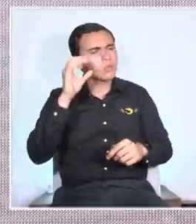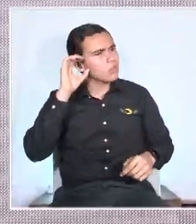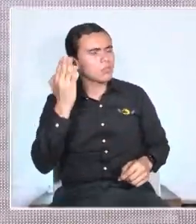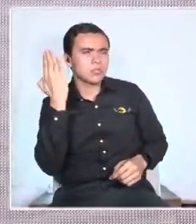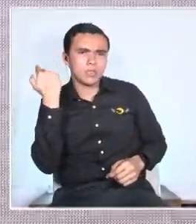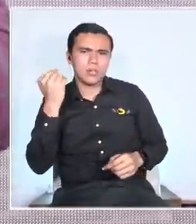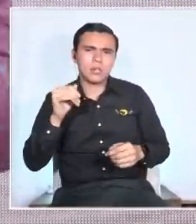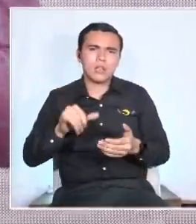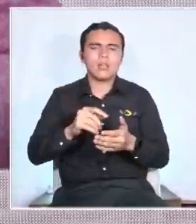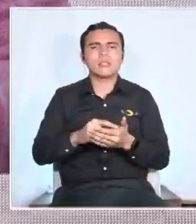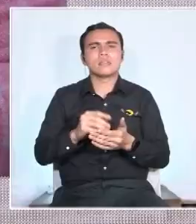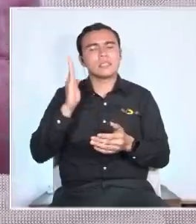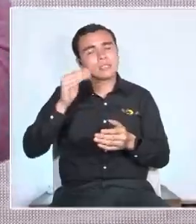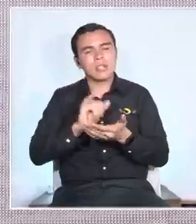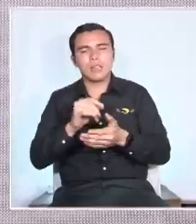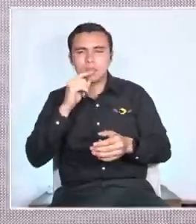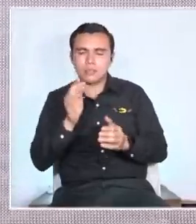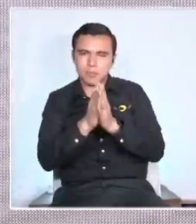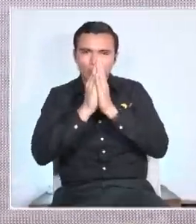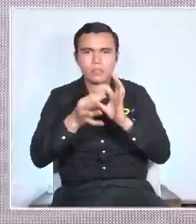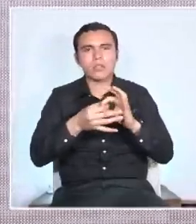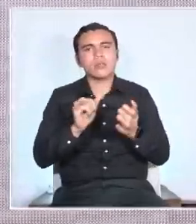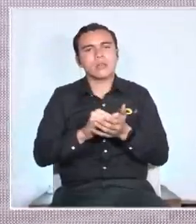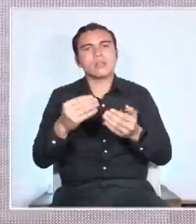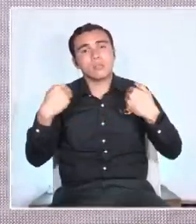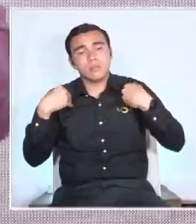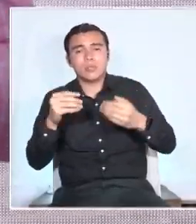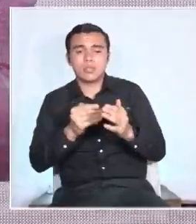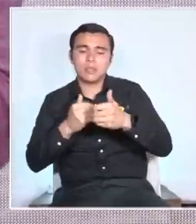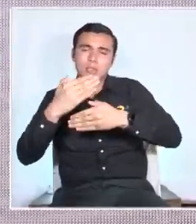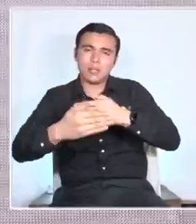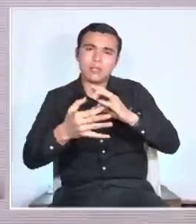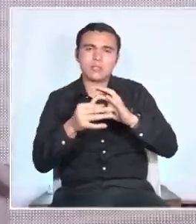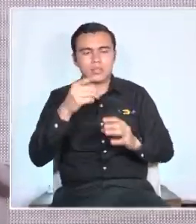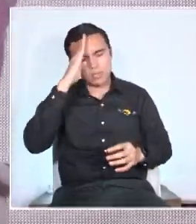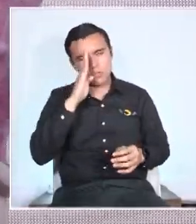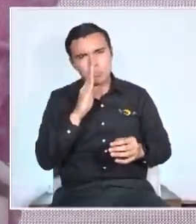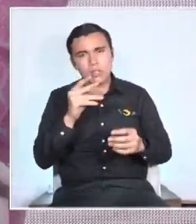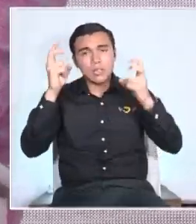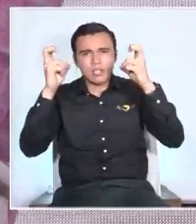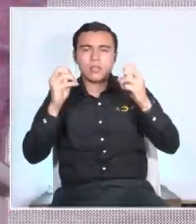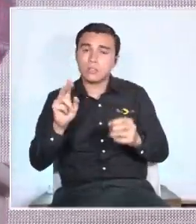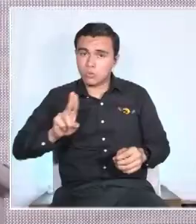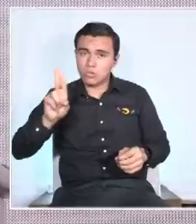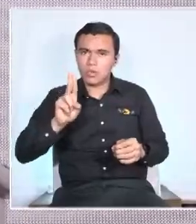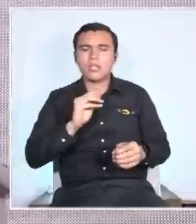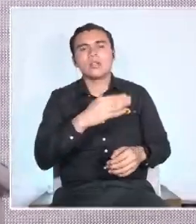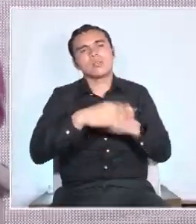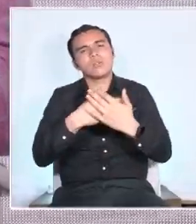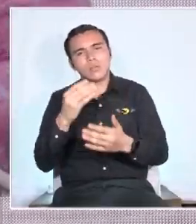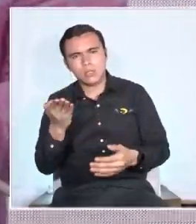no vas a recibir la petición que tuviste delante de Dios. Y Satanás usará estas